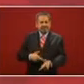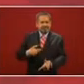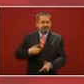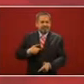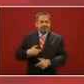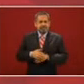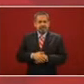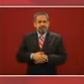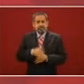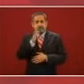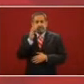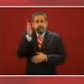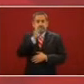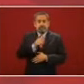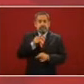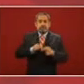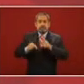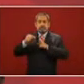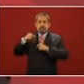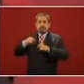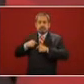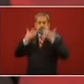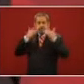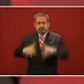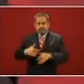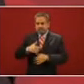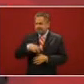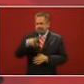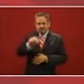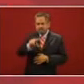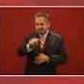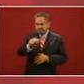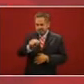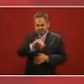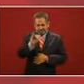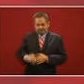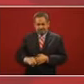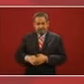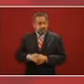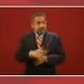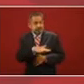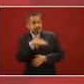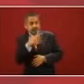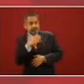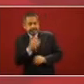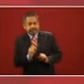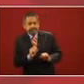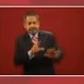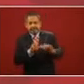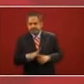Ni un paso atrás. No voy a permitir la corrupción.